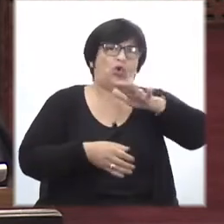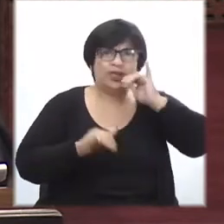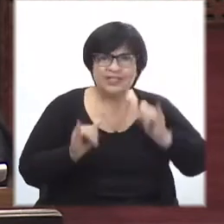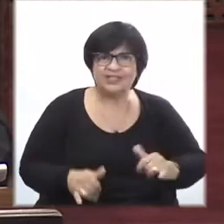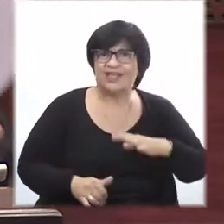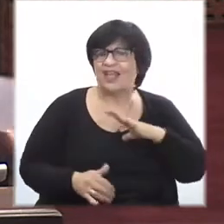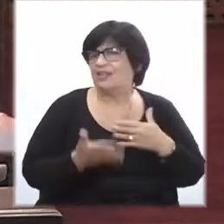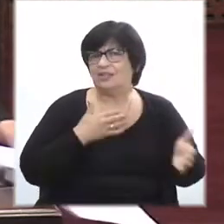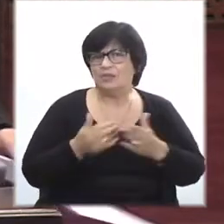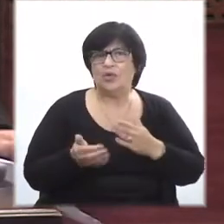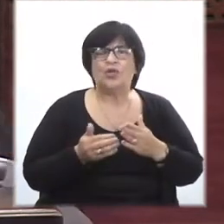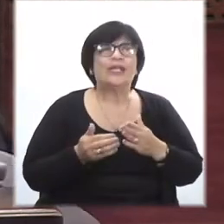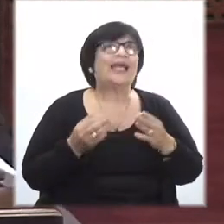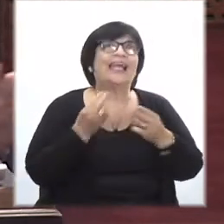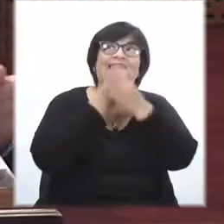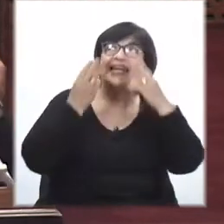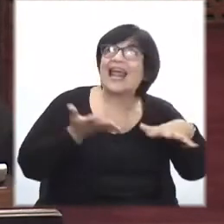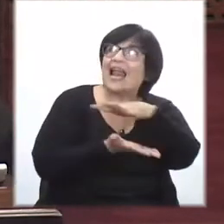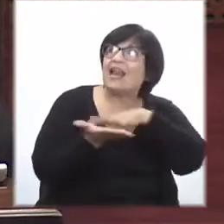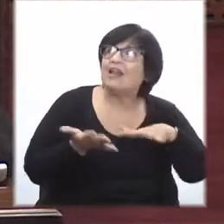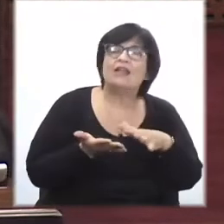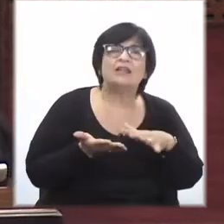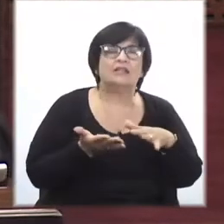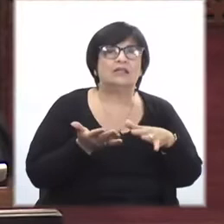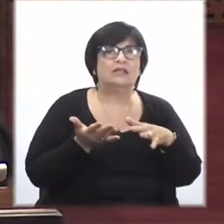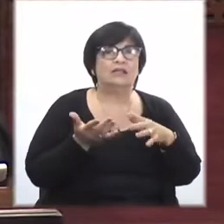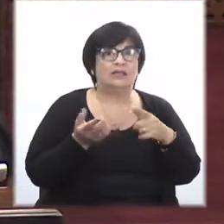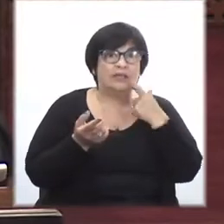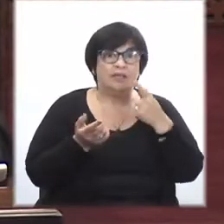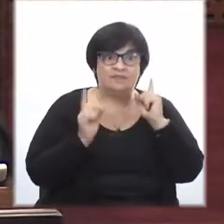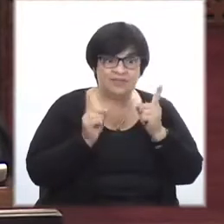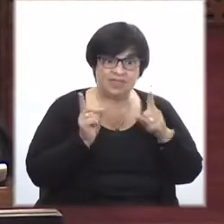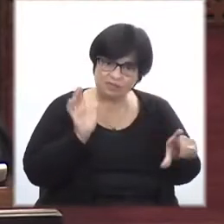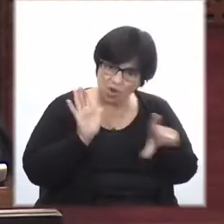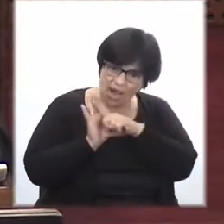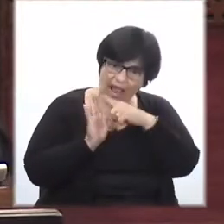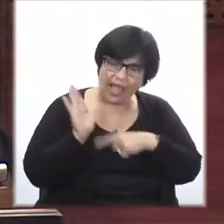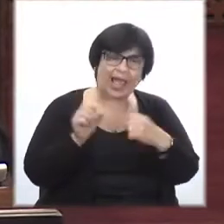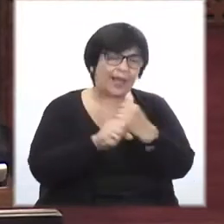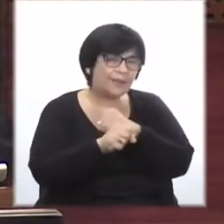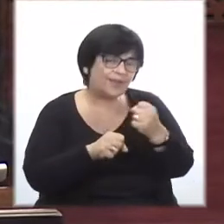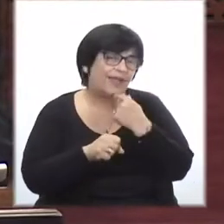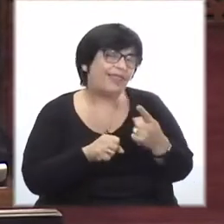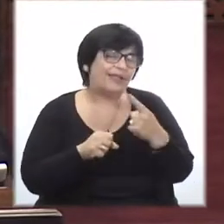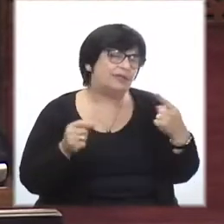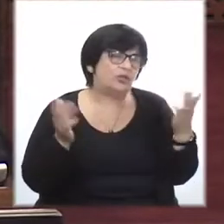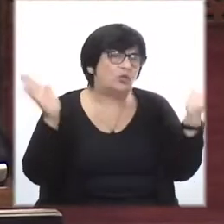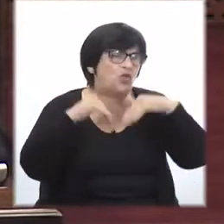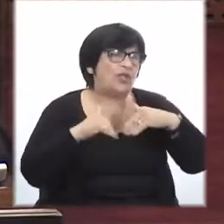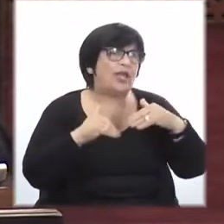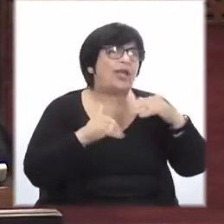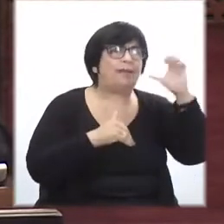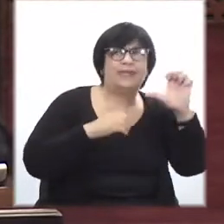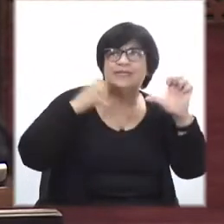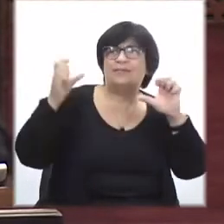de cualquier consideración de interés general. Es precisamente el texto sancionado el que impediría que dos empresas extranjeras